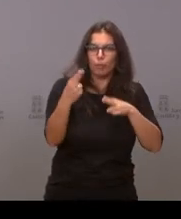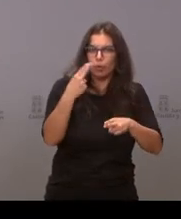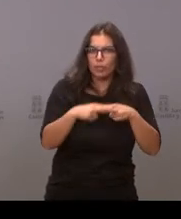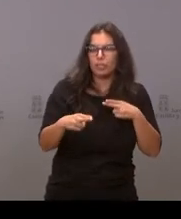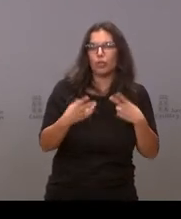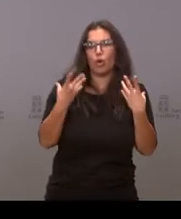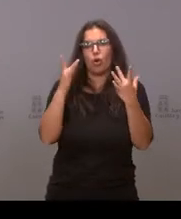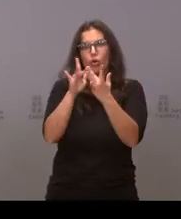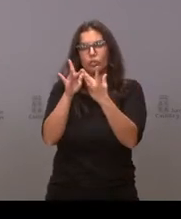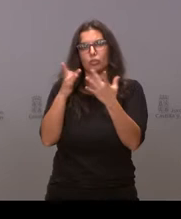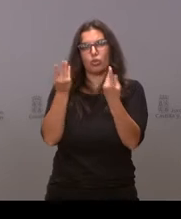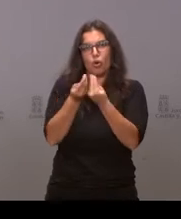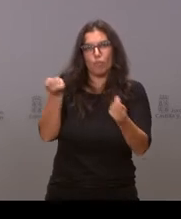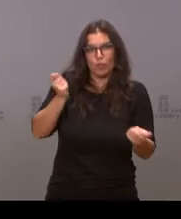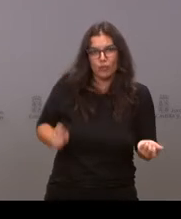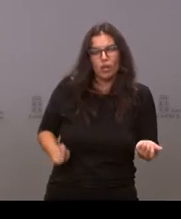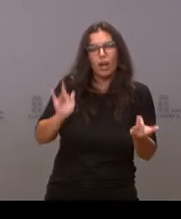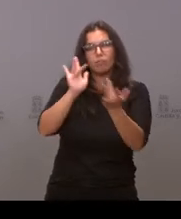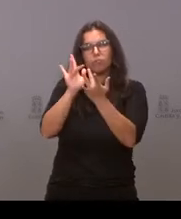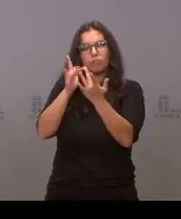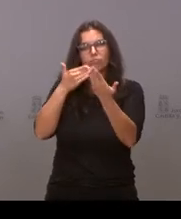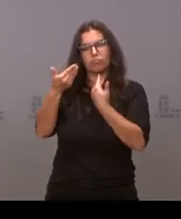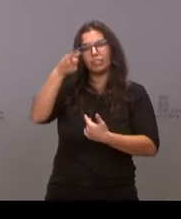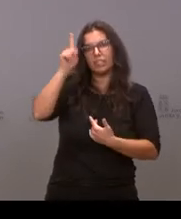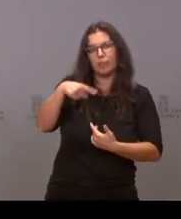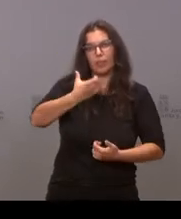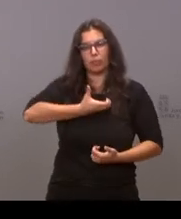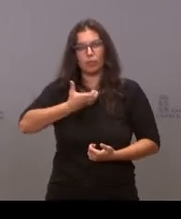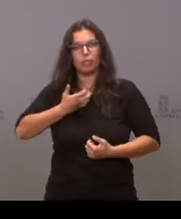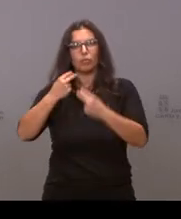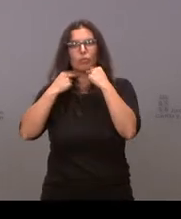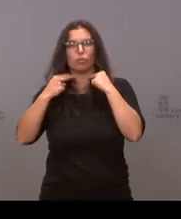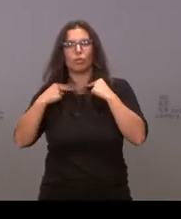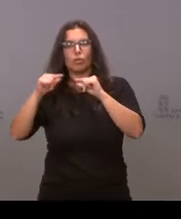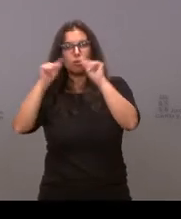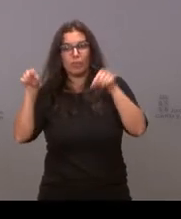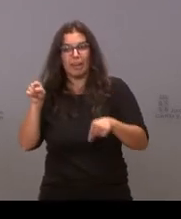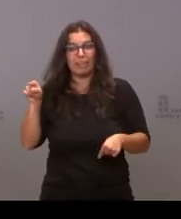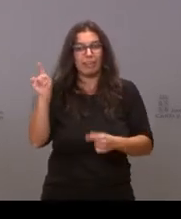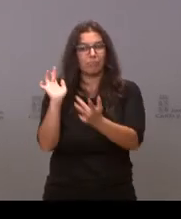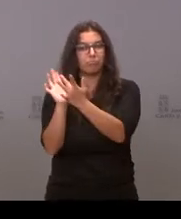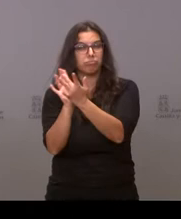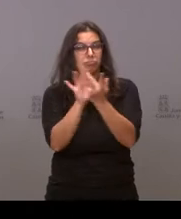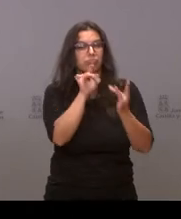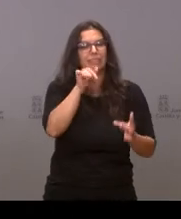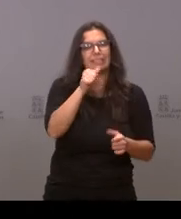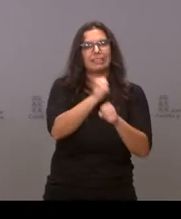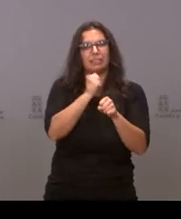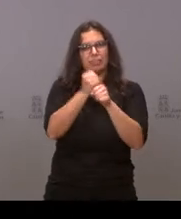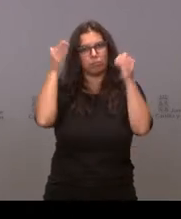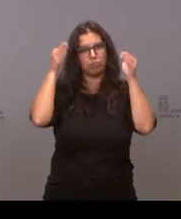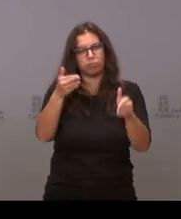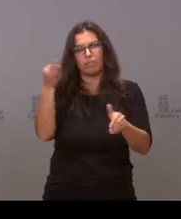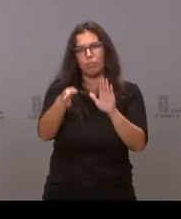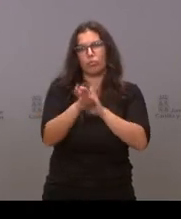profesionales y también con ayuntamientos y diputaciones provinciales ese es el trabajo en el que tenemos que seguir